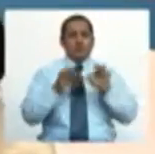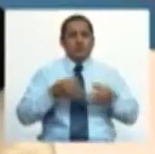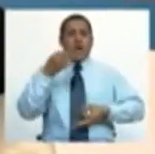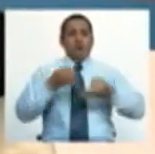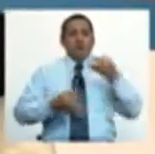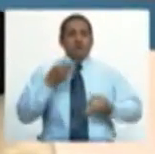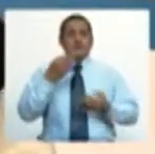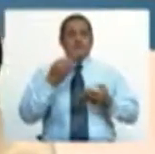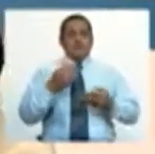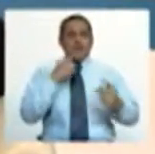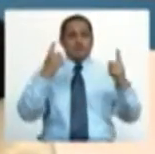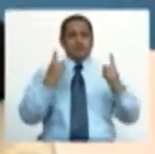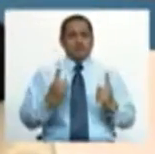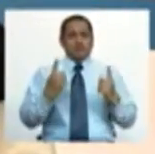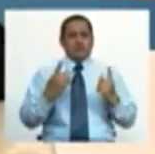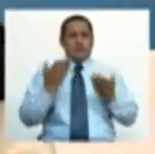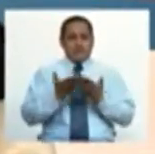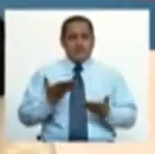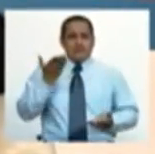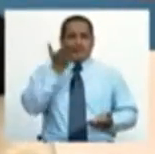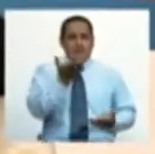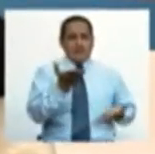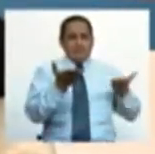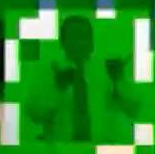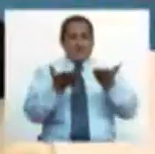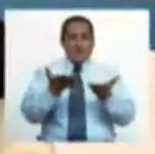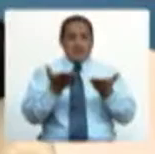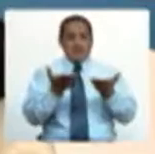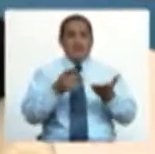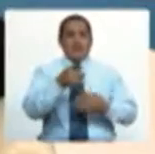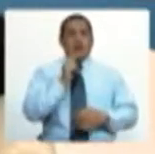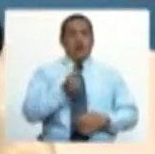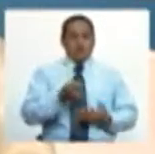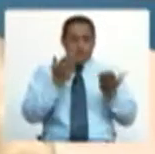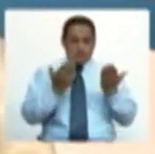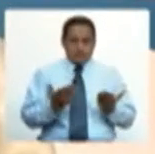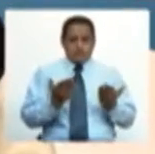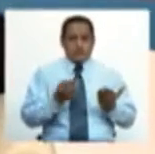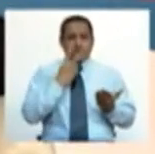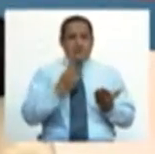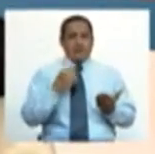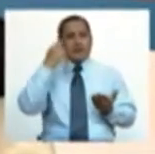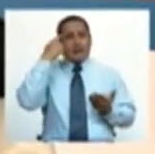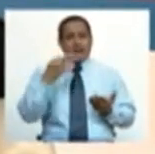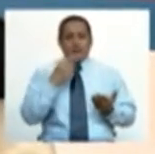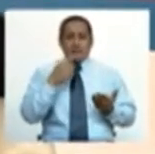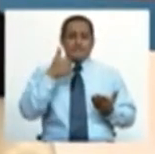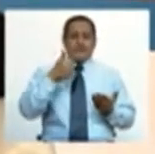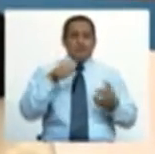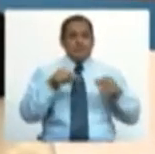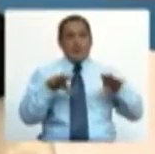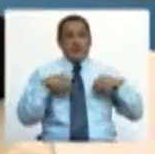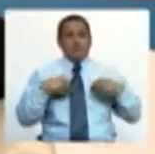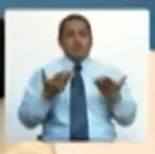una audiencia donde las partes hacen llegar sus posiciones. Y es el juez en el que en esa audiencia resuelve. Esa es